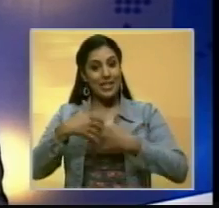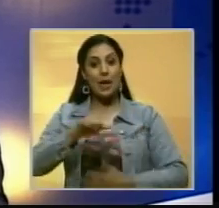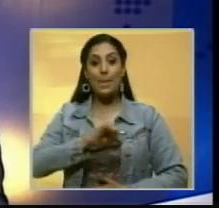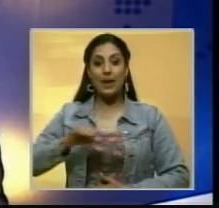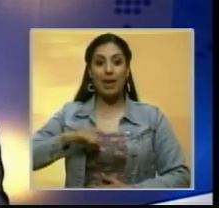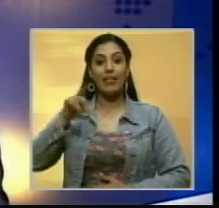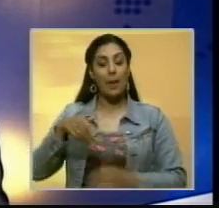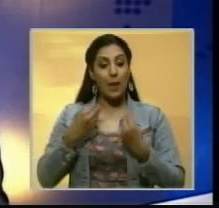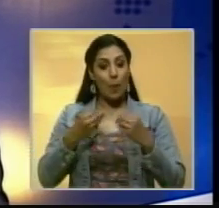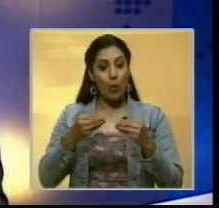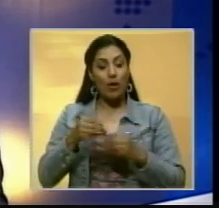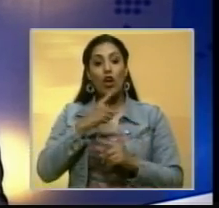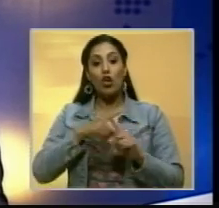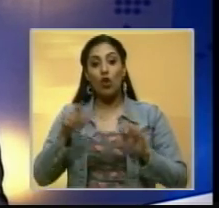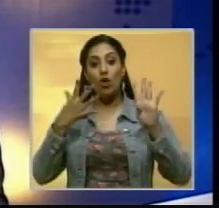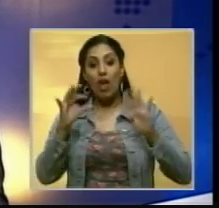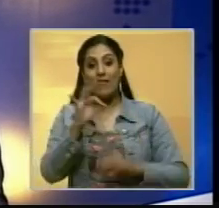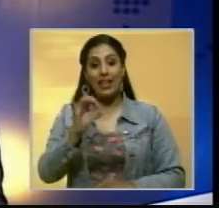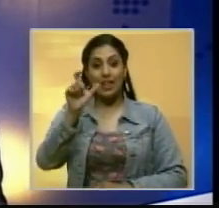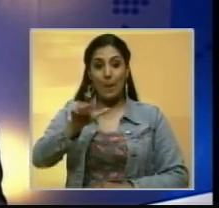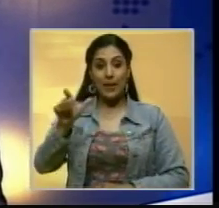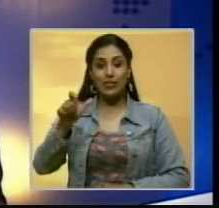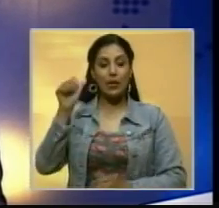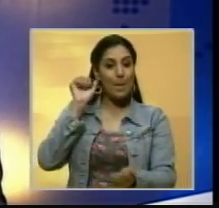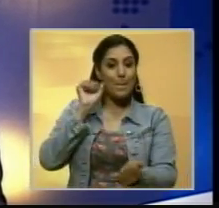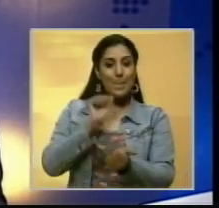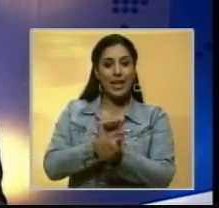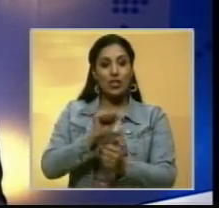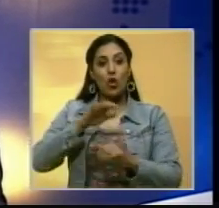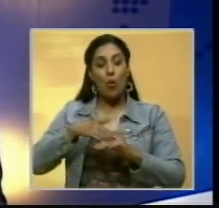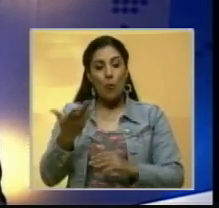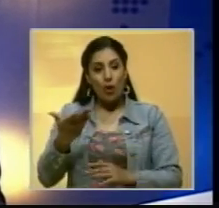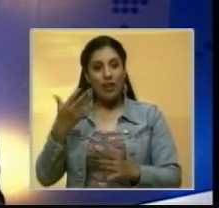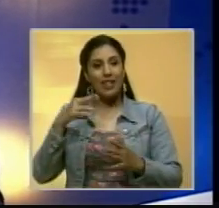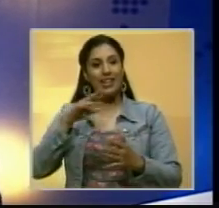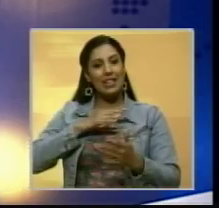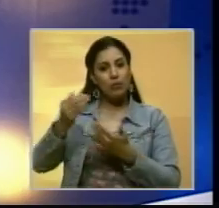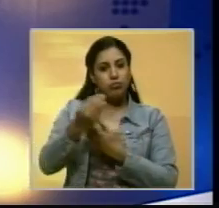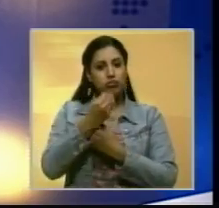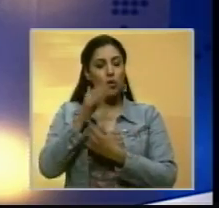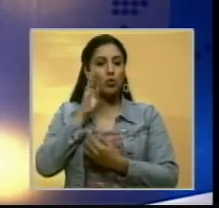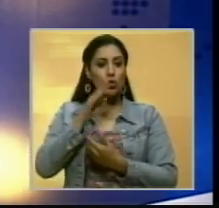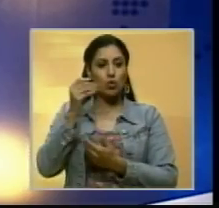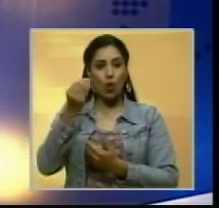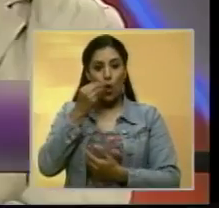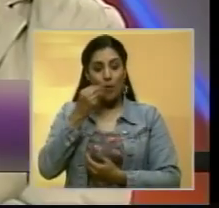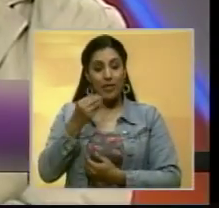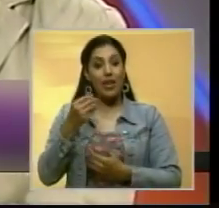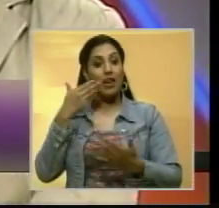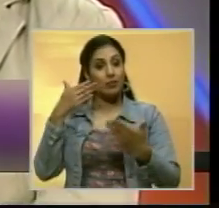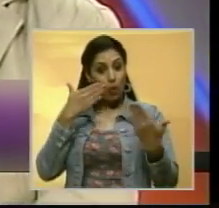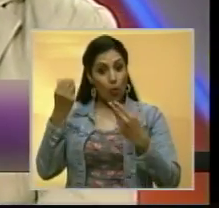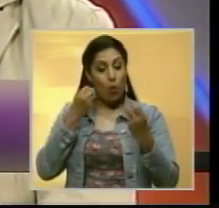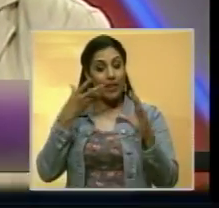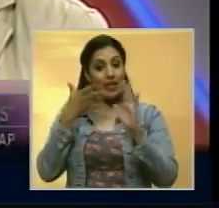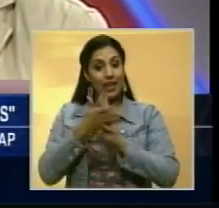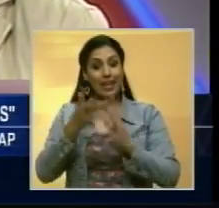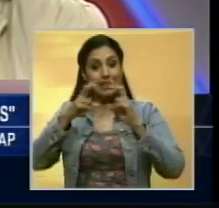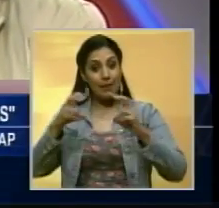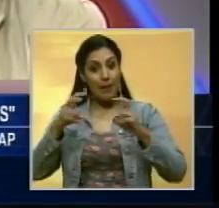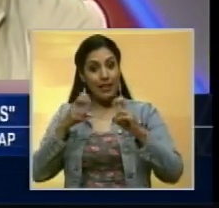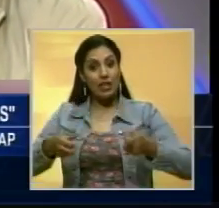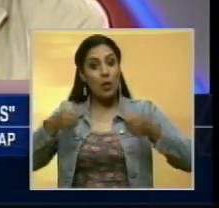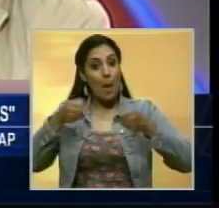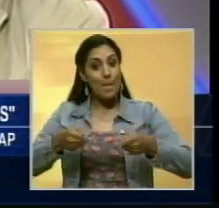privadas y públicas y más de 90 personas fueron detenidas por delitos relacionados con acaparamiento y especulación. Contreras comentó que las inspecciones